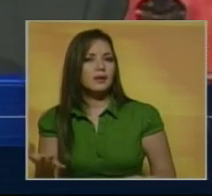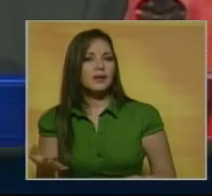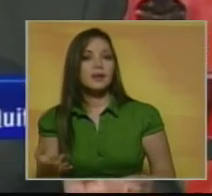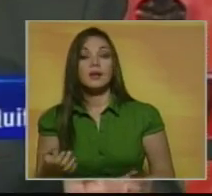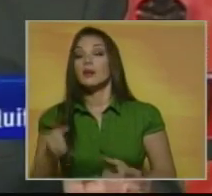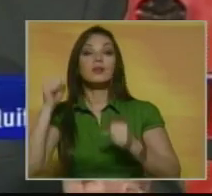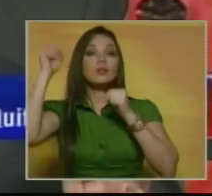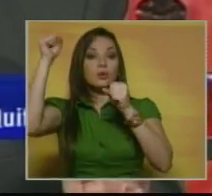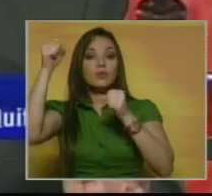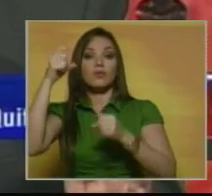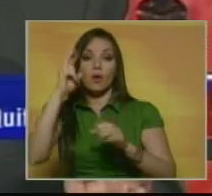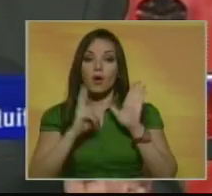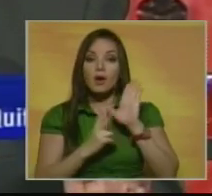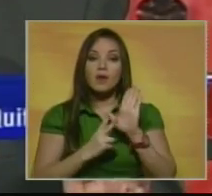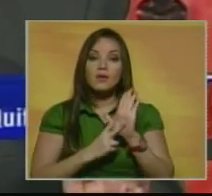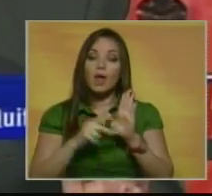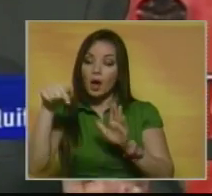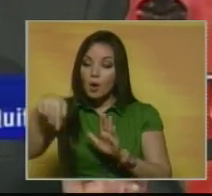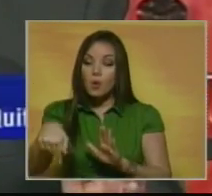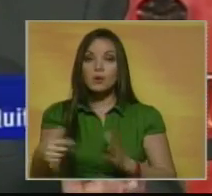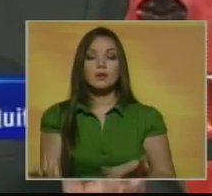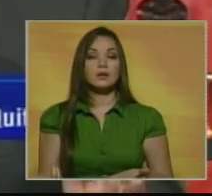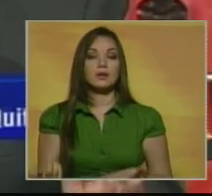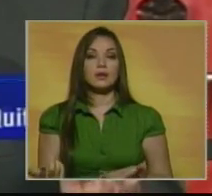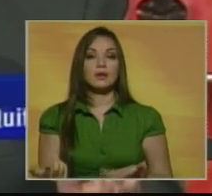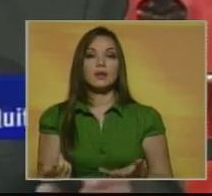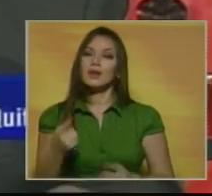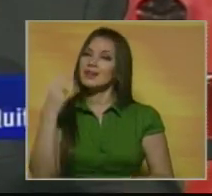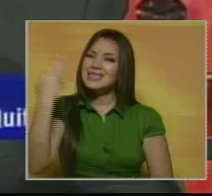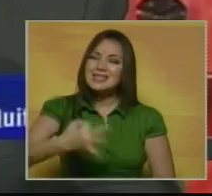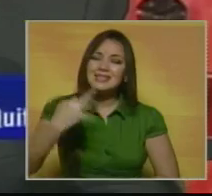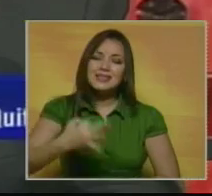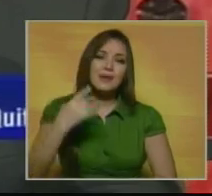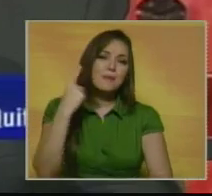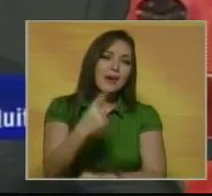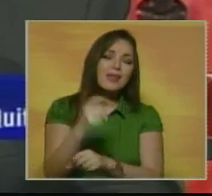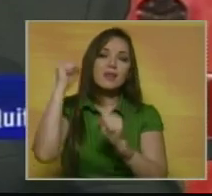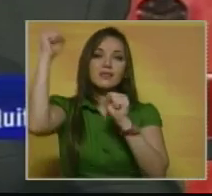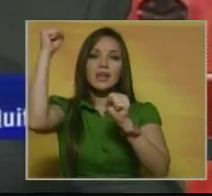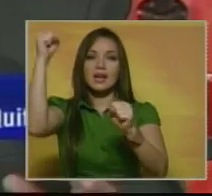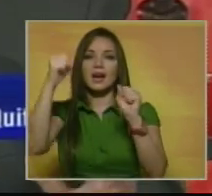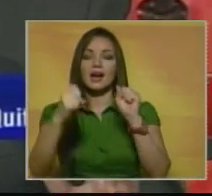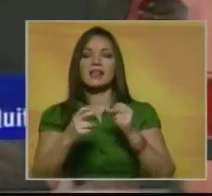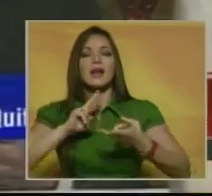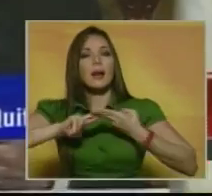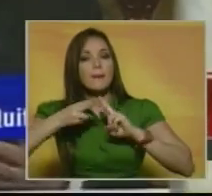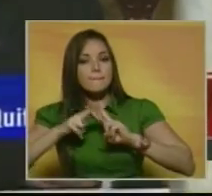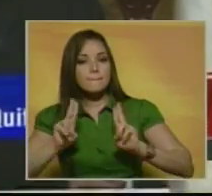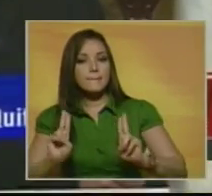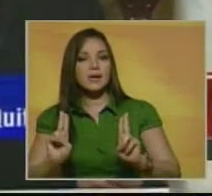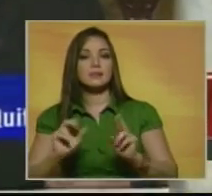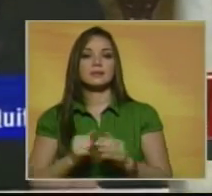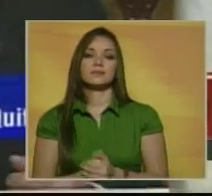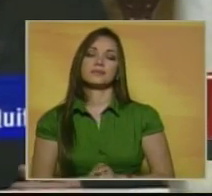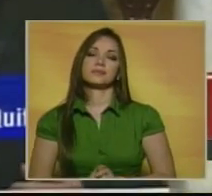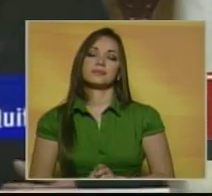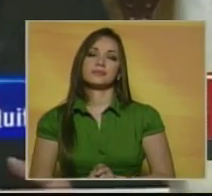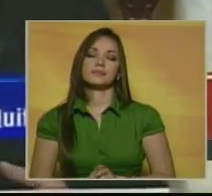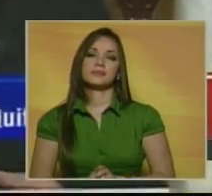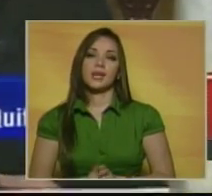Triunfó la sensatez, el diálogo y lo que debe triunfar siempre, la paz. Pusimos cada